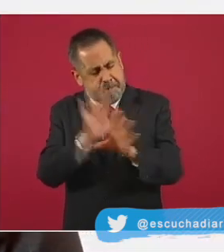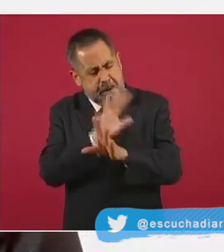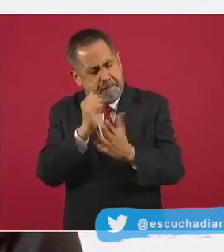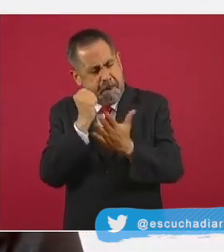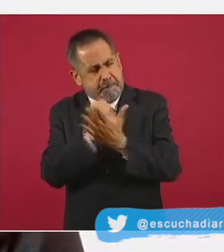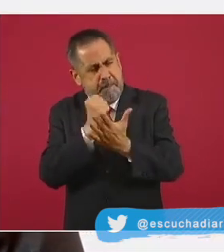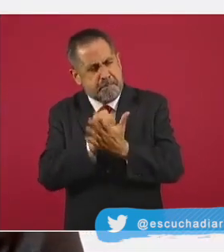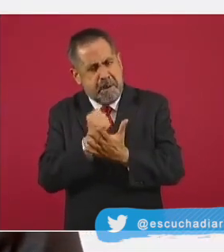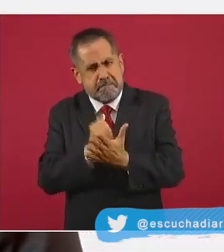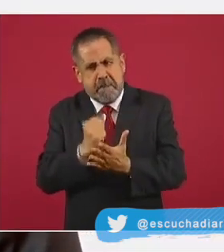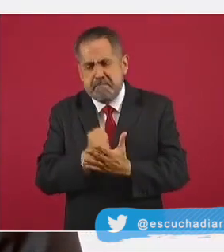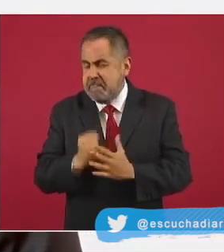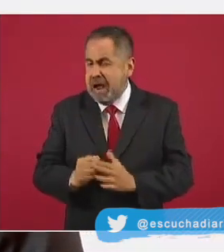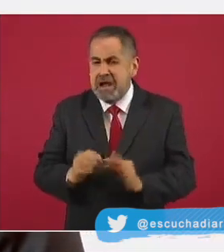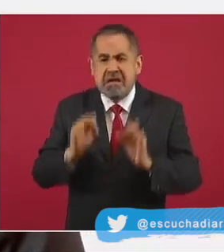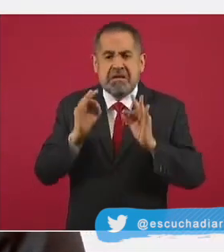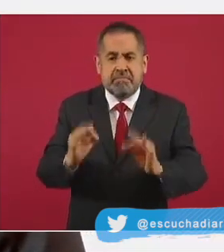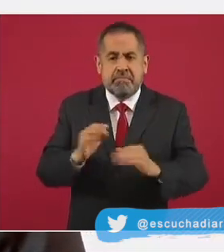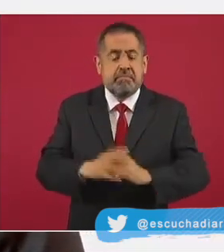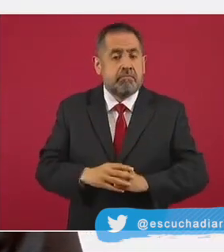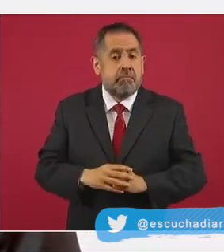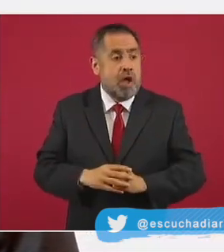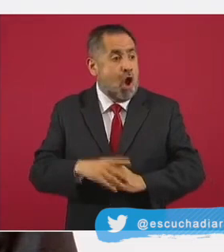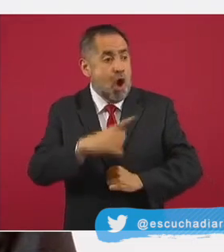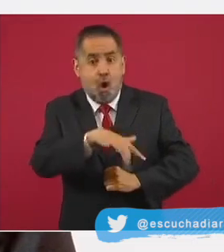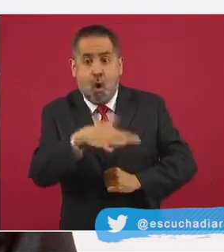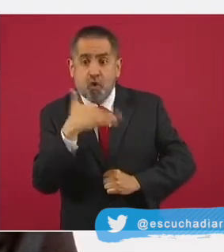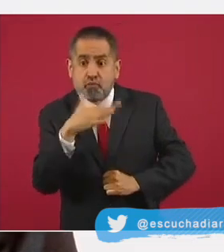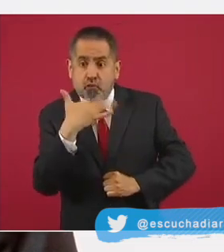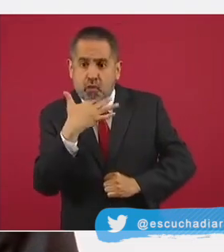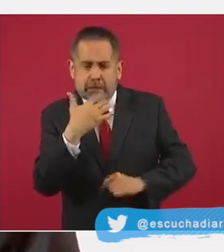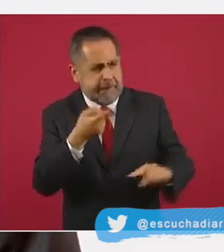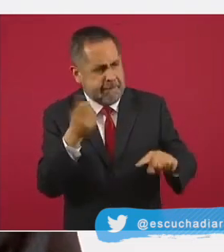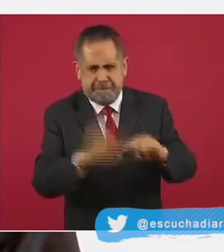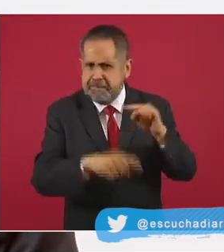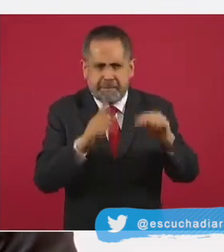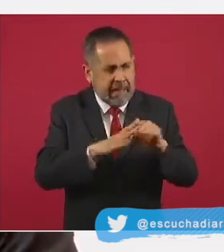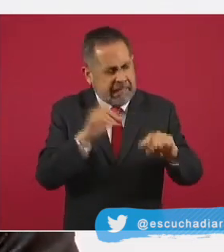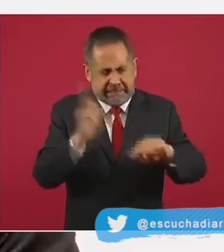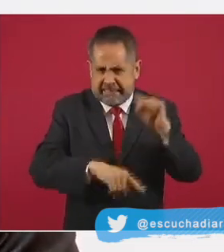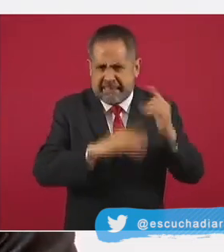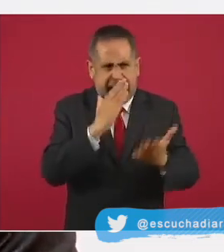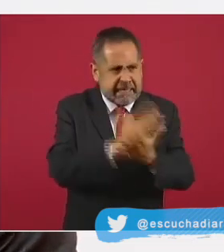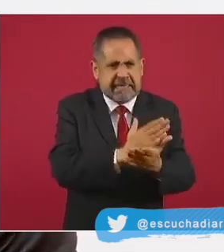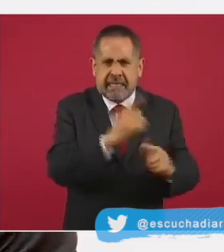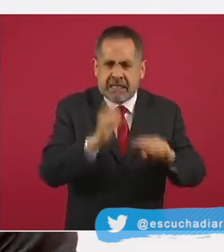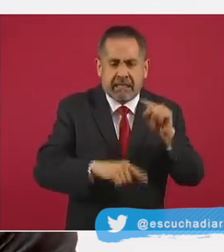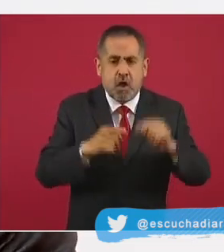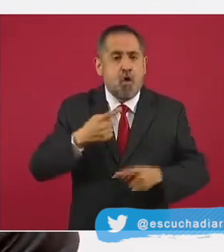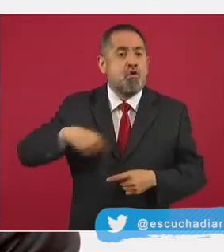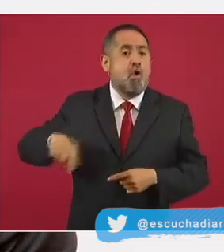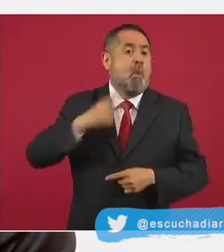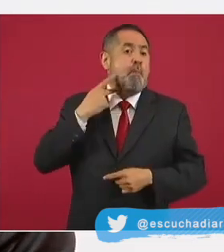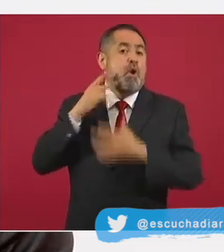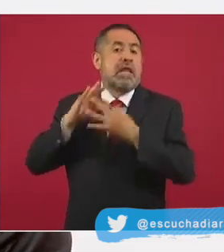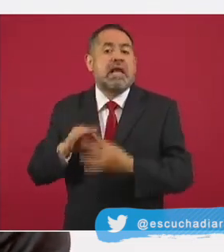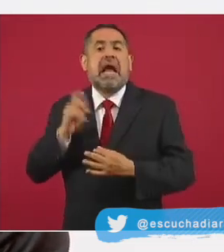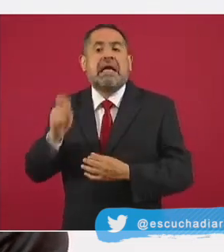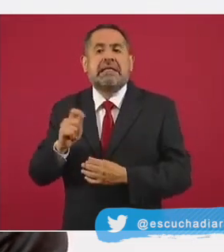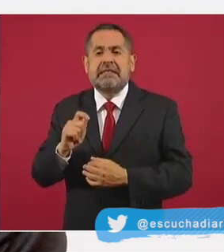inmediato comenzamos a combatir la corrupción y a poner en práctica una política de austeridad